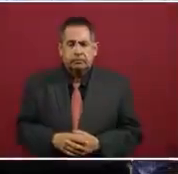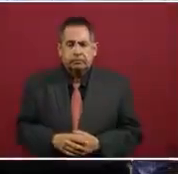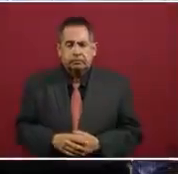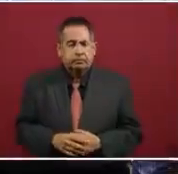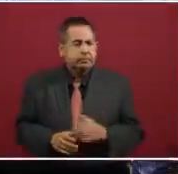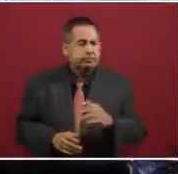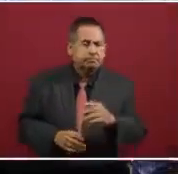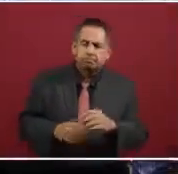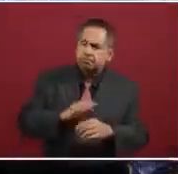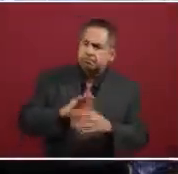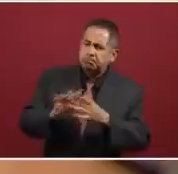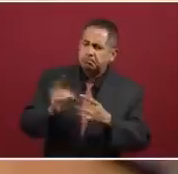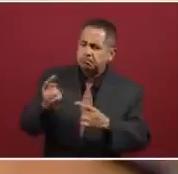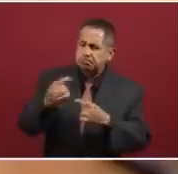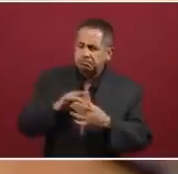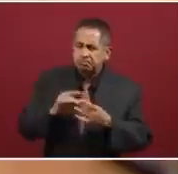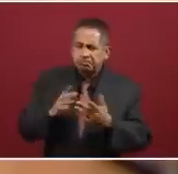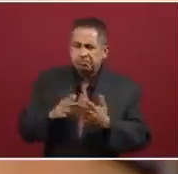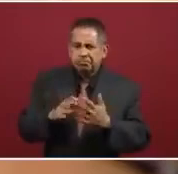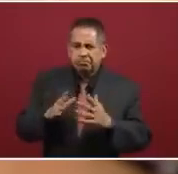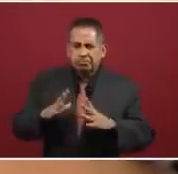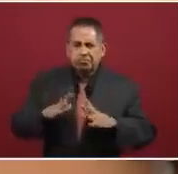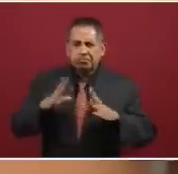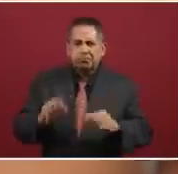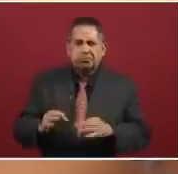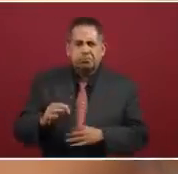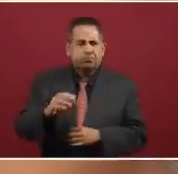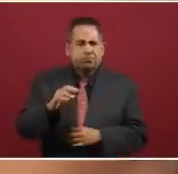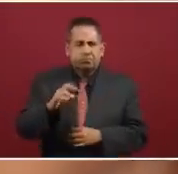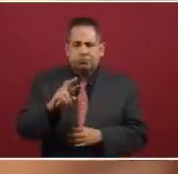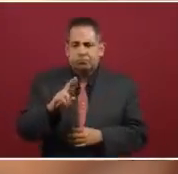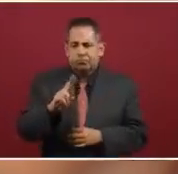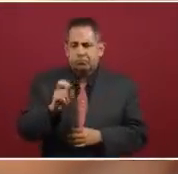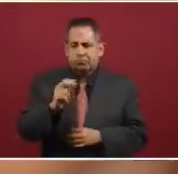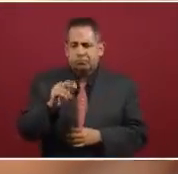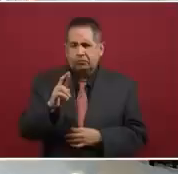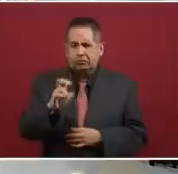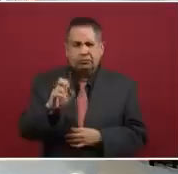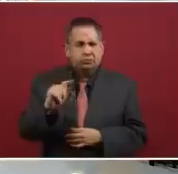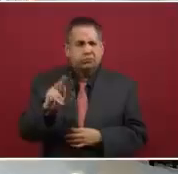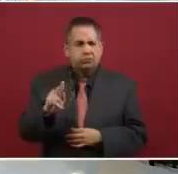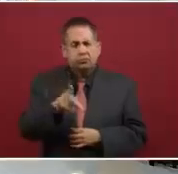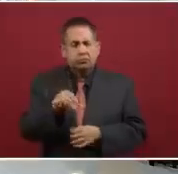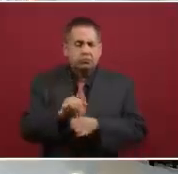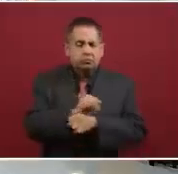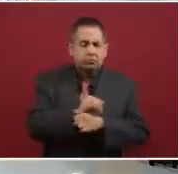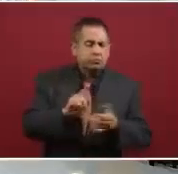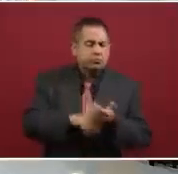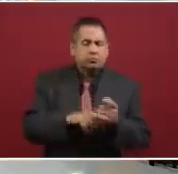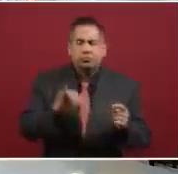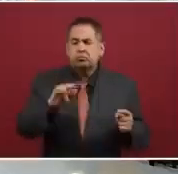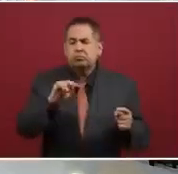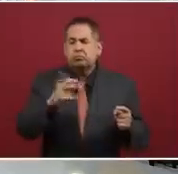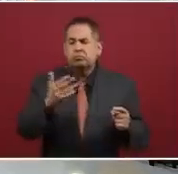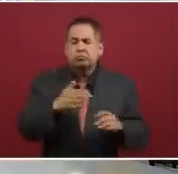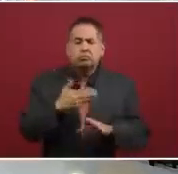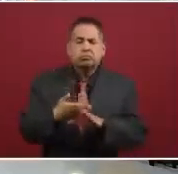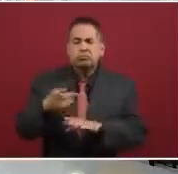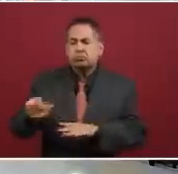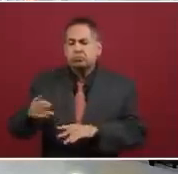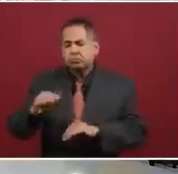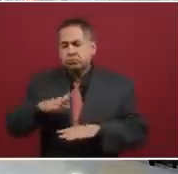si me pudiera precisar sobre la Fundación Rosenblut y la investigación que lleva el INAI en contra de ellos por